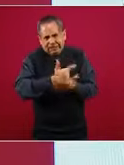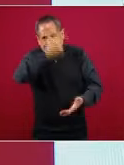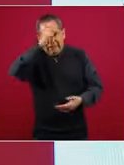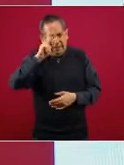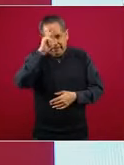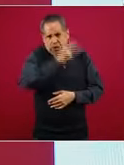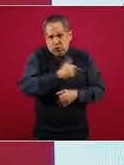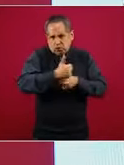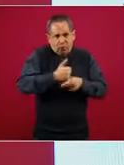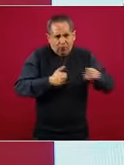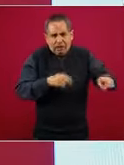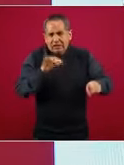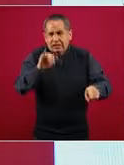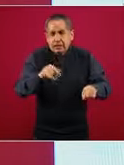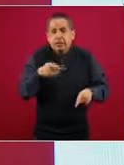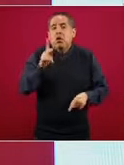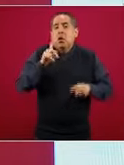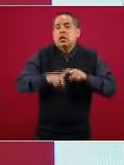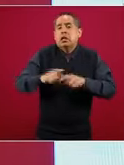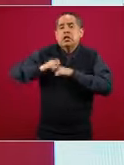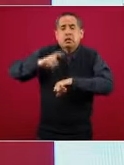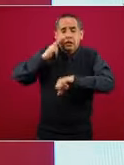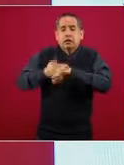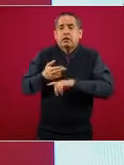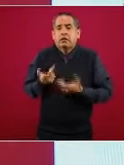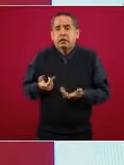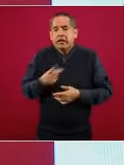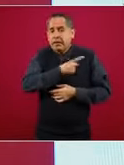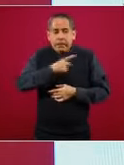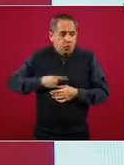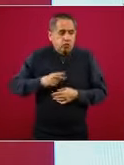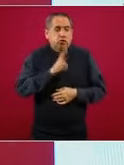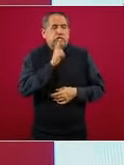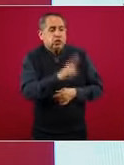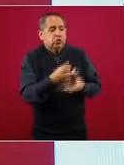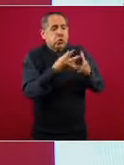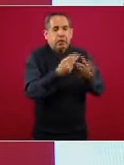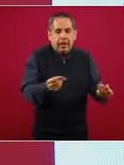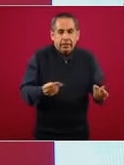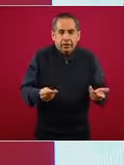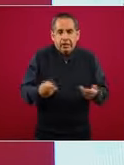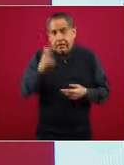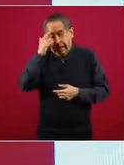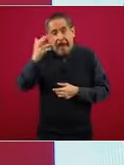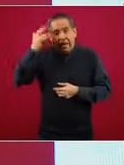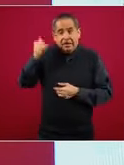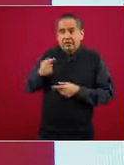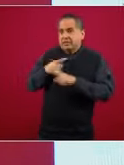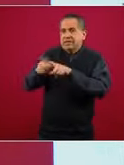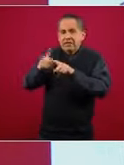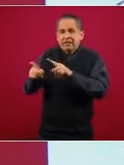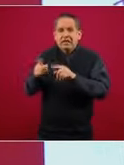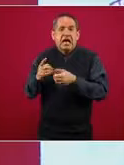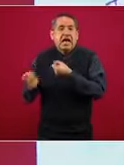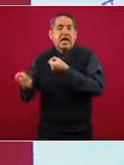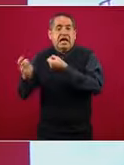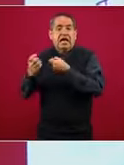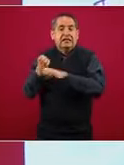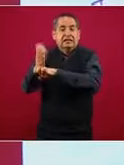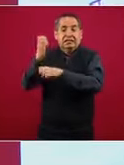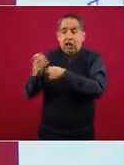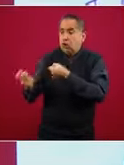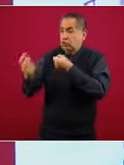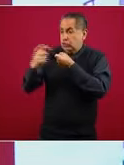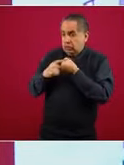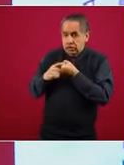son dramáticas. Lo que necesitamos es que se resuelva, como se fue resolviendo en todas aquellas entidades que